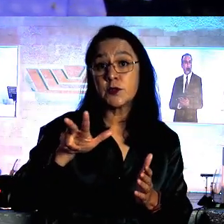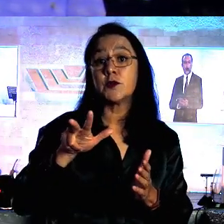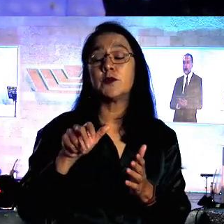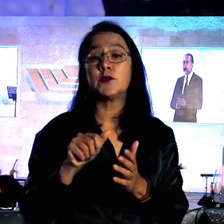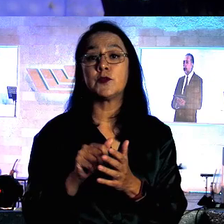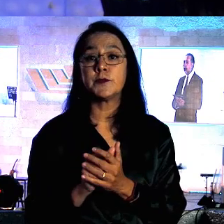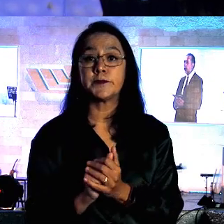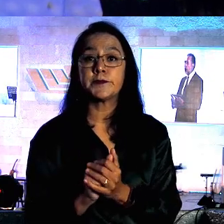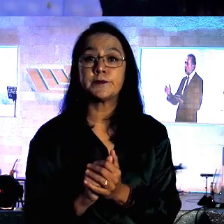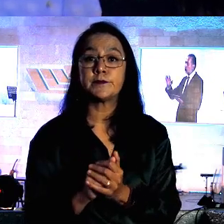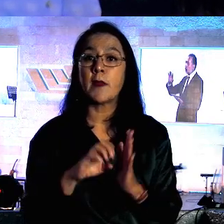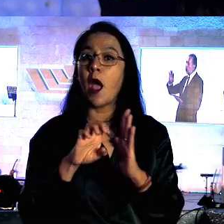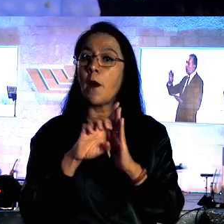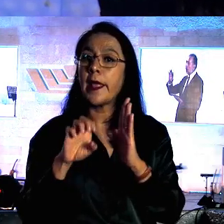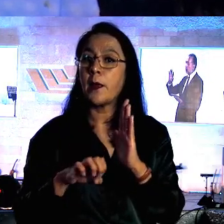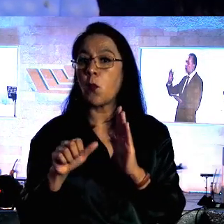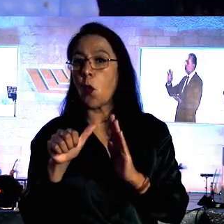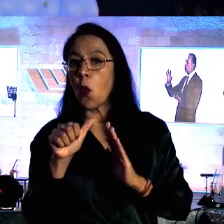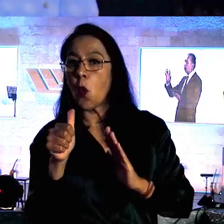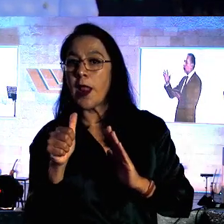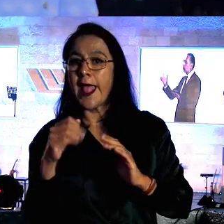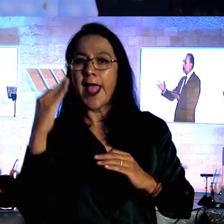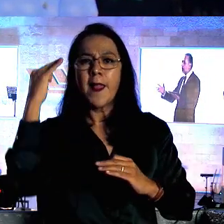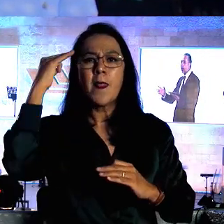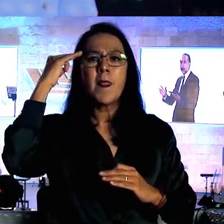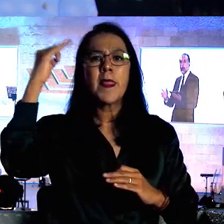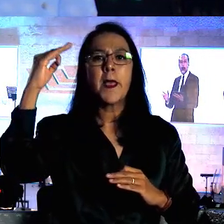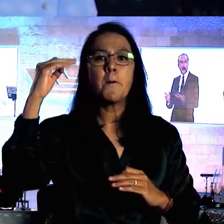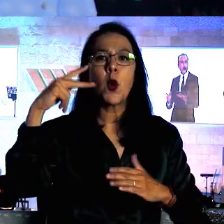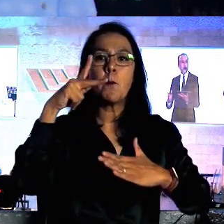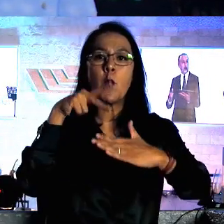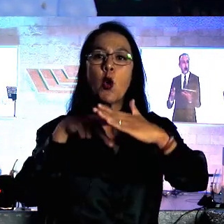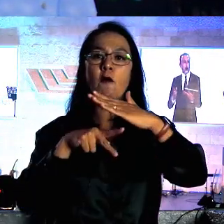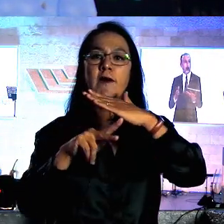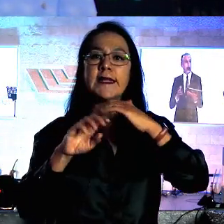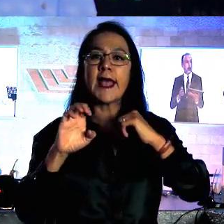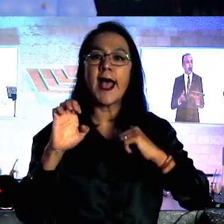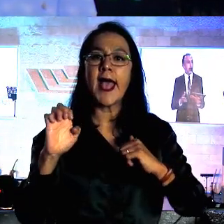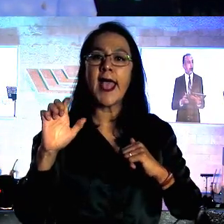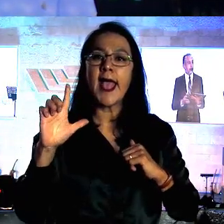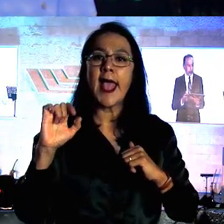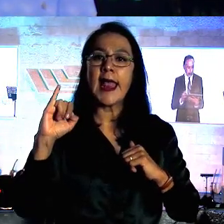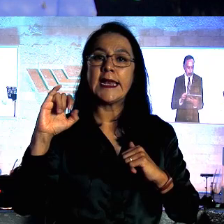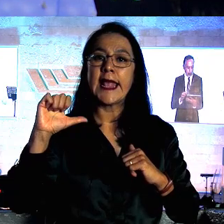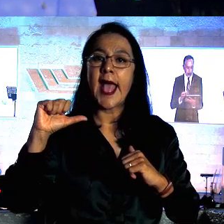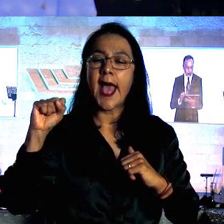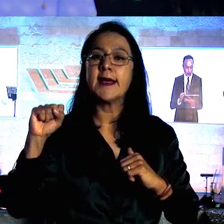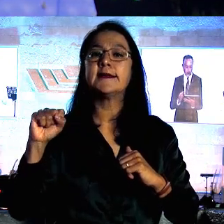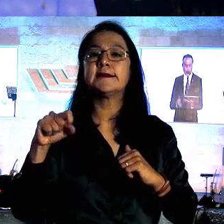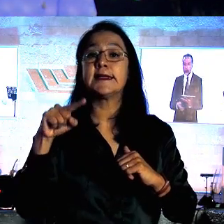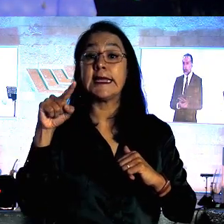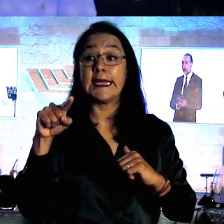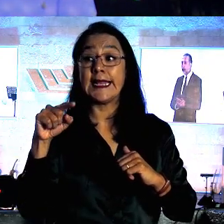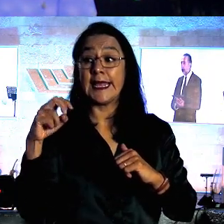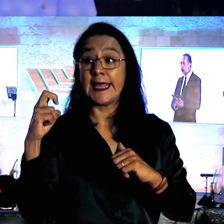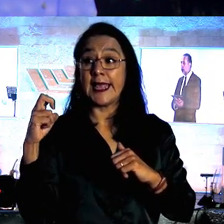y vámonos ahora al tiempo del profeta Elías cuando Acab era el rey de Israel primer libro